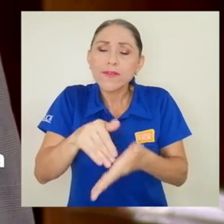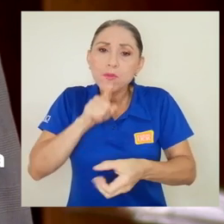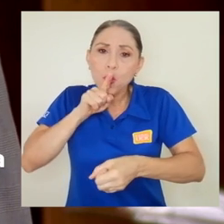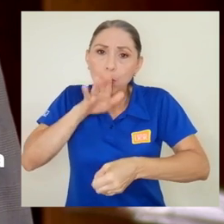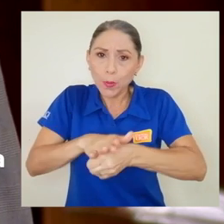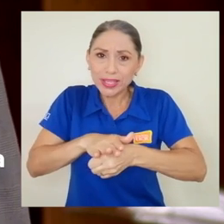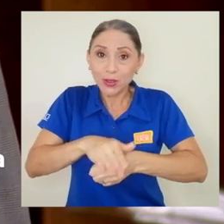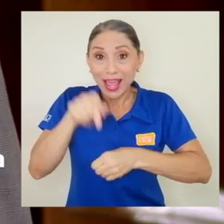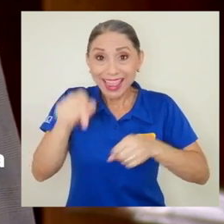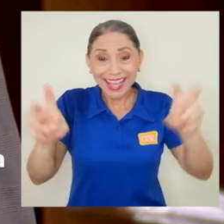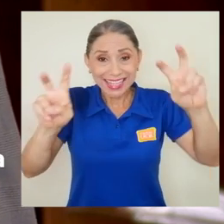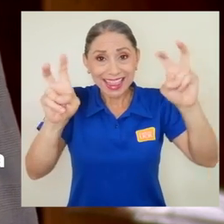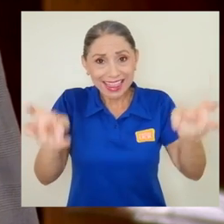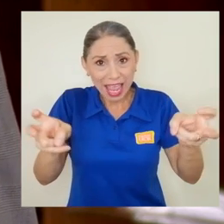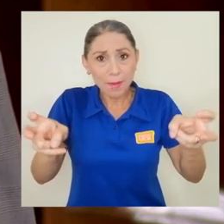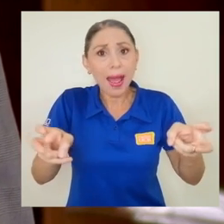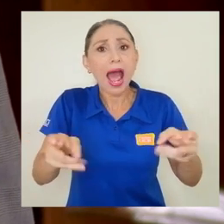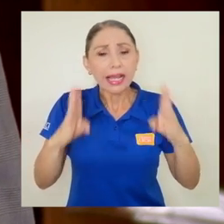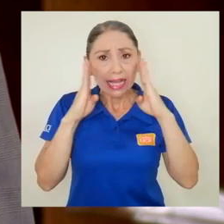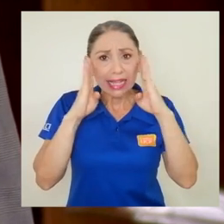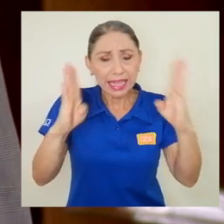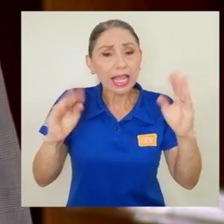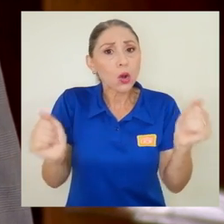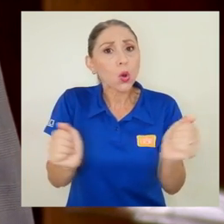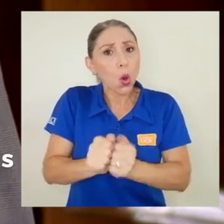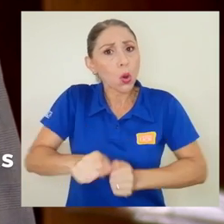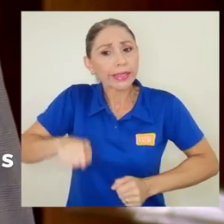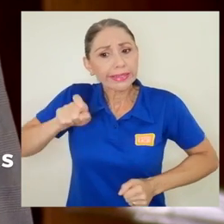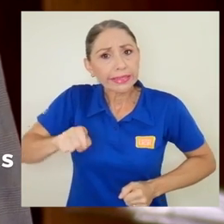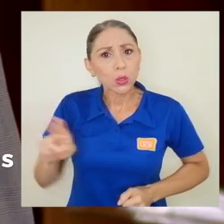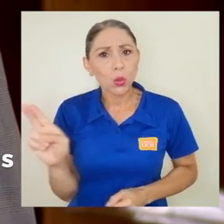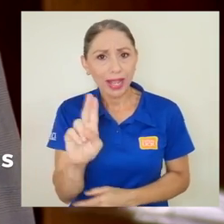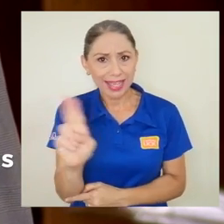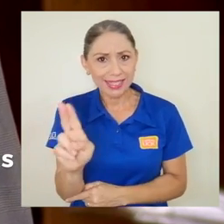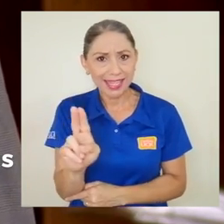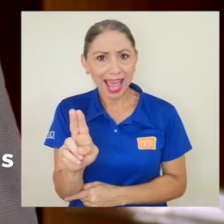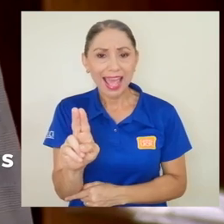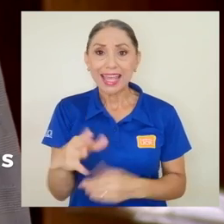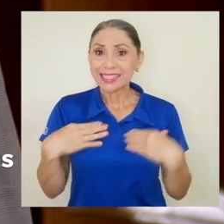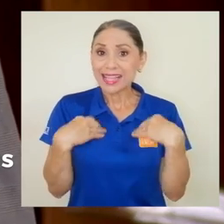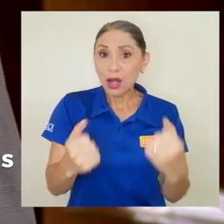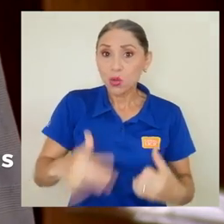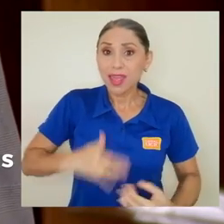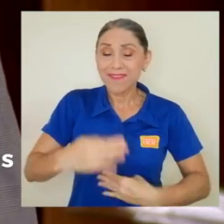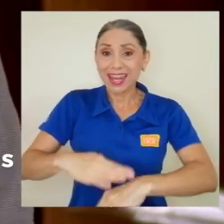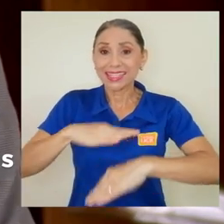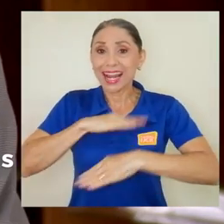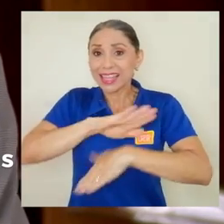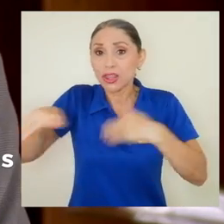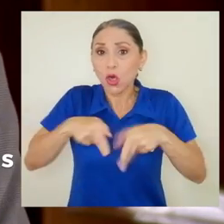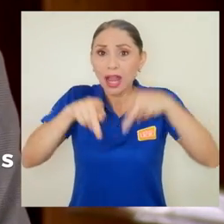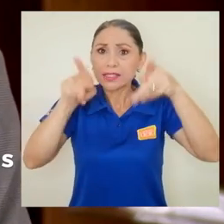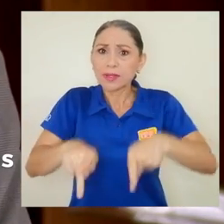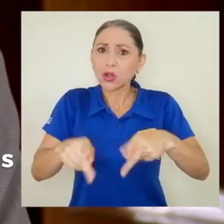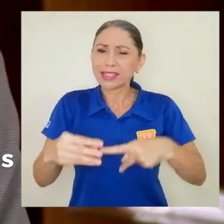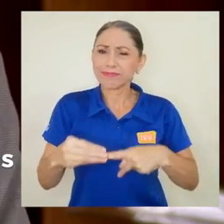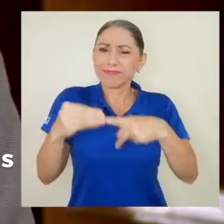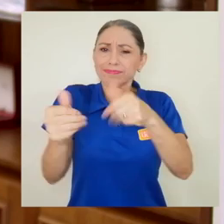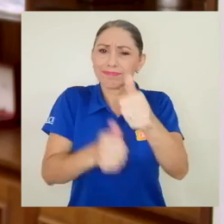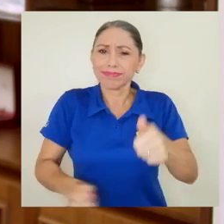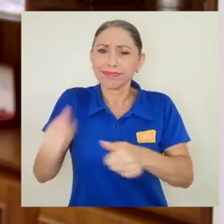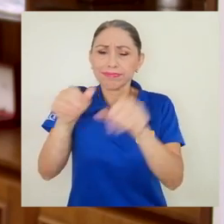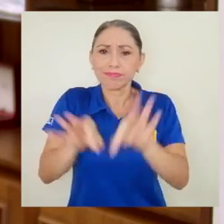compromiso de tratar este tema con la urgencia que requiere y de seguir priorizando la salud y bienestar de todas las